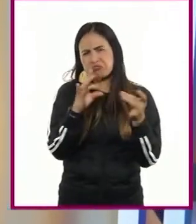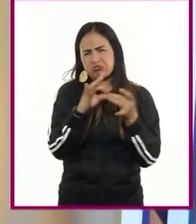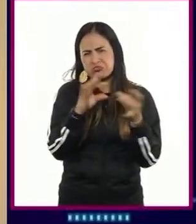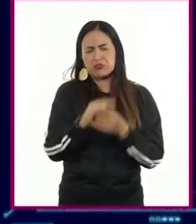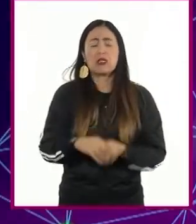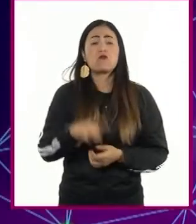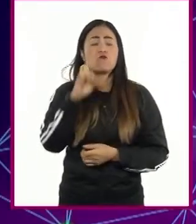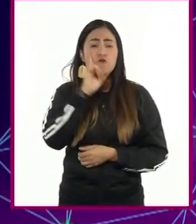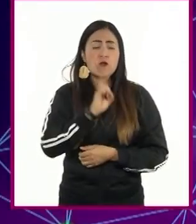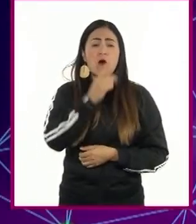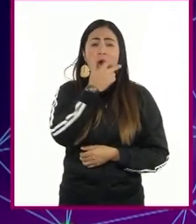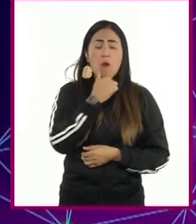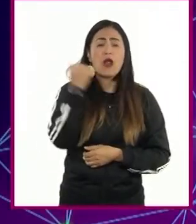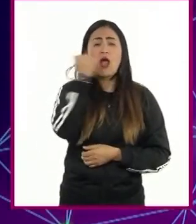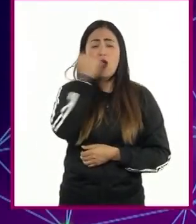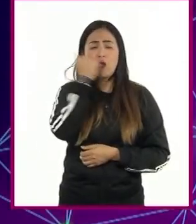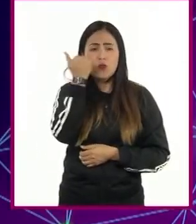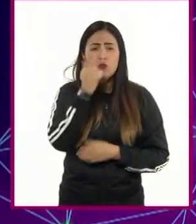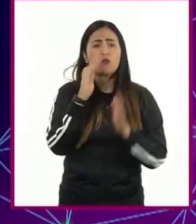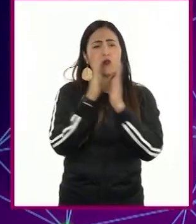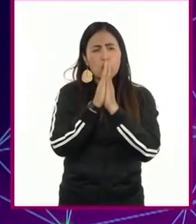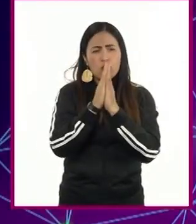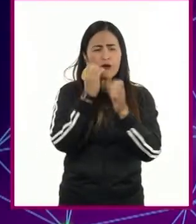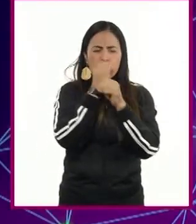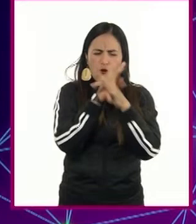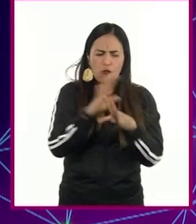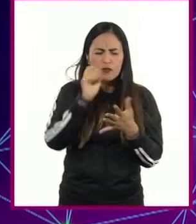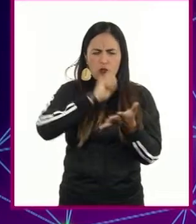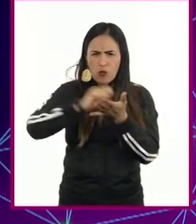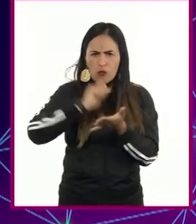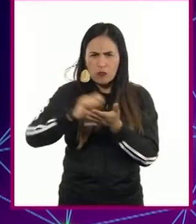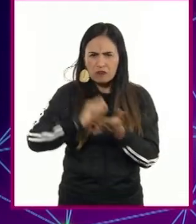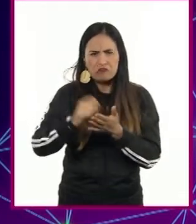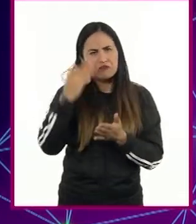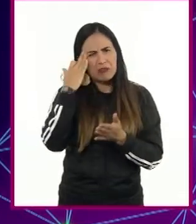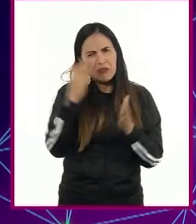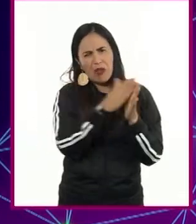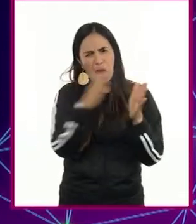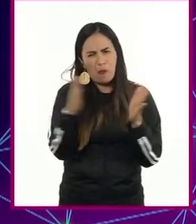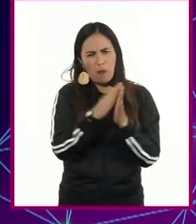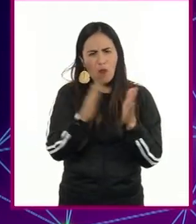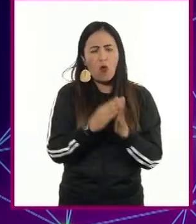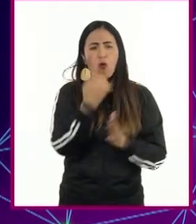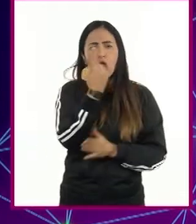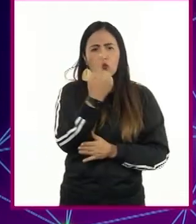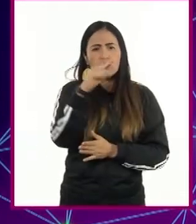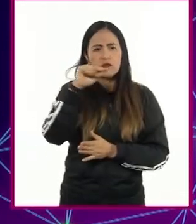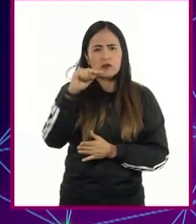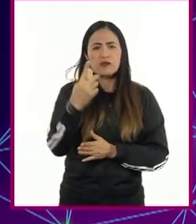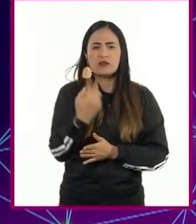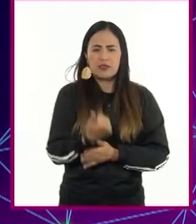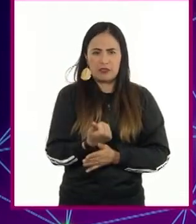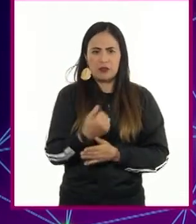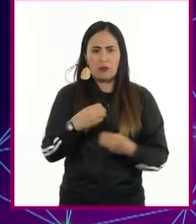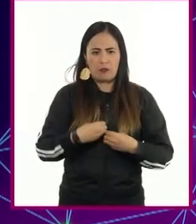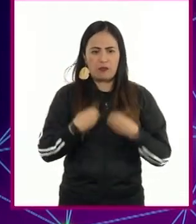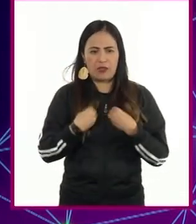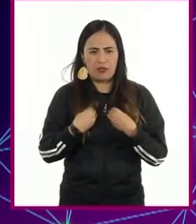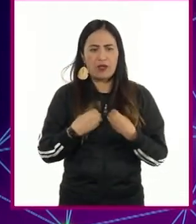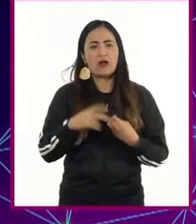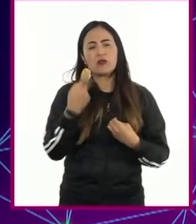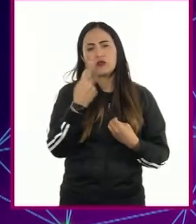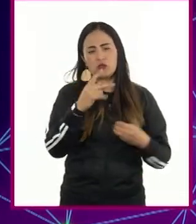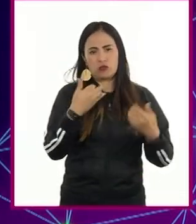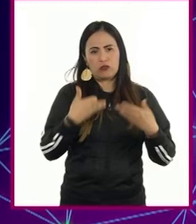ser posible, tomen nota de la información. Su infancia duró 1/6 de su vida, su adolescencia 1/12